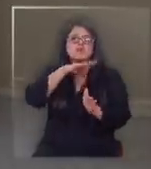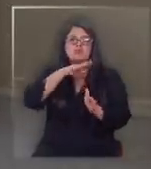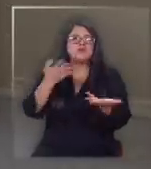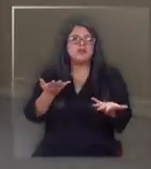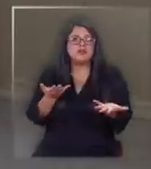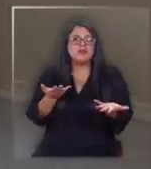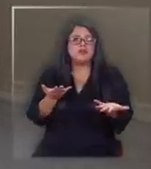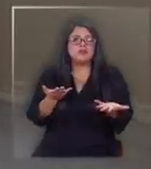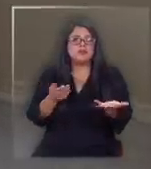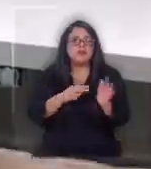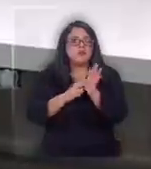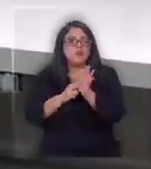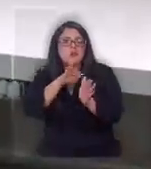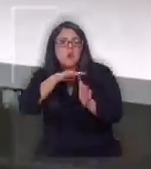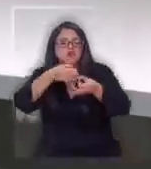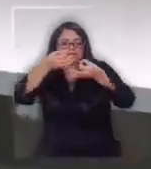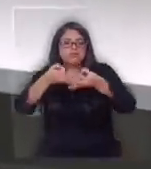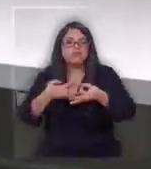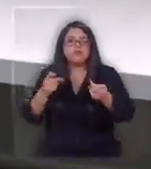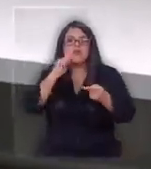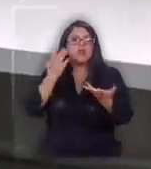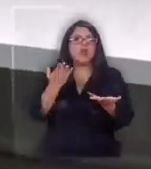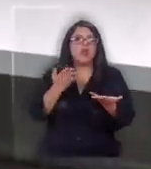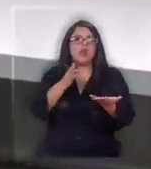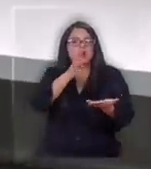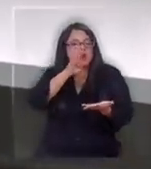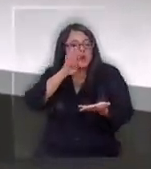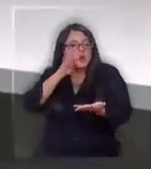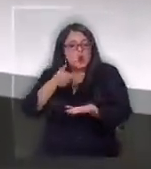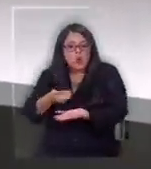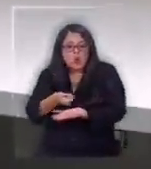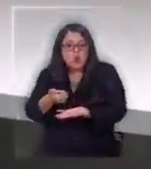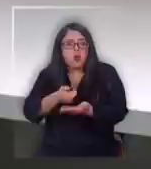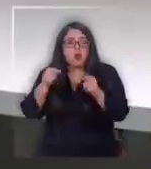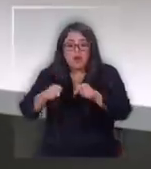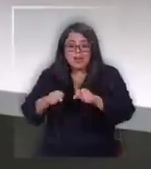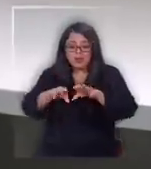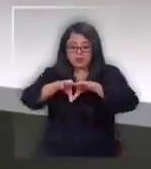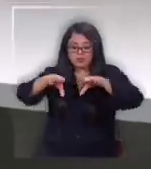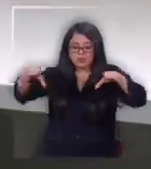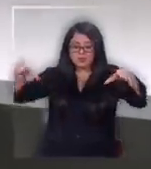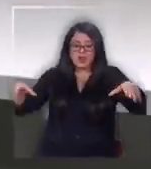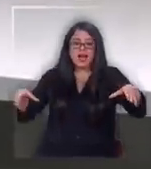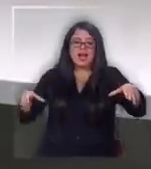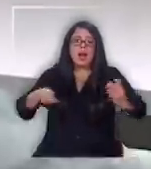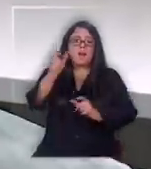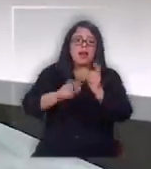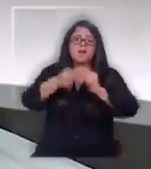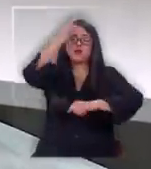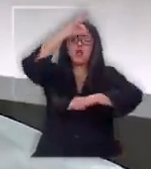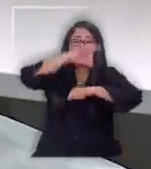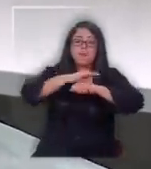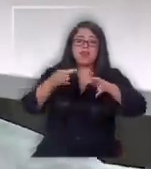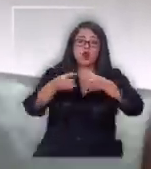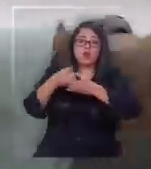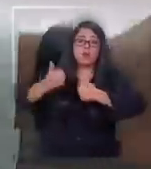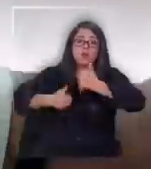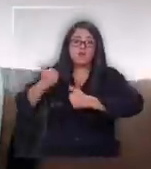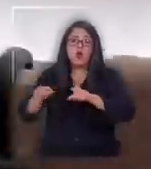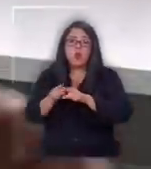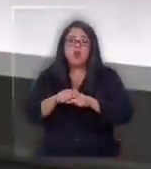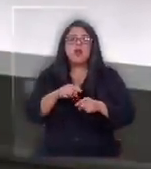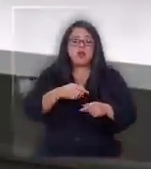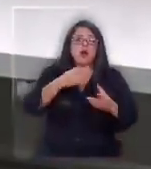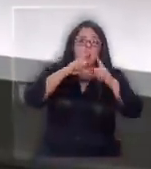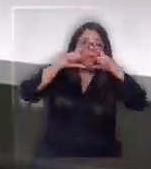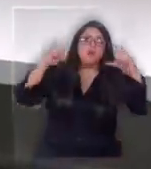los implementos de protección. Bueno, este es un equipo de esterilización de elementos de protección personal para el cuerpo médico, en donde tenemos mascarillas